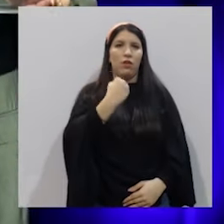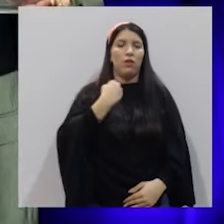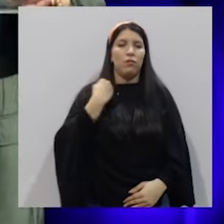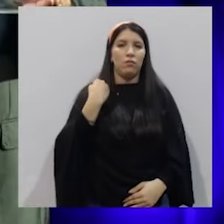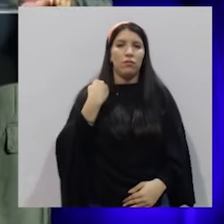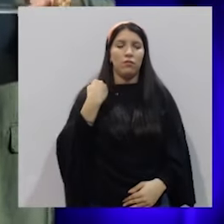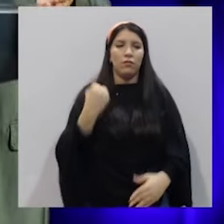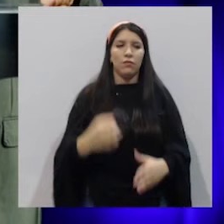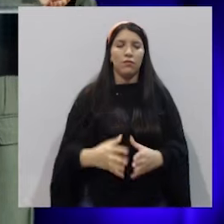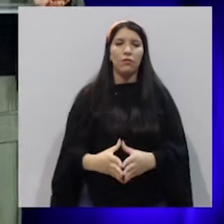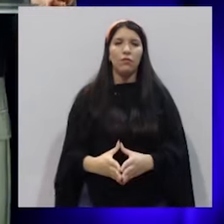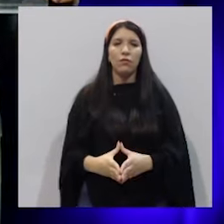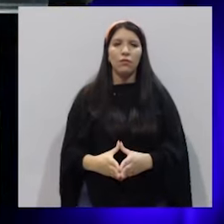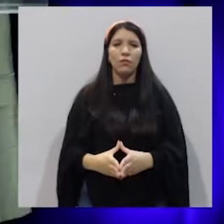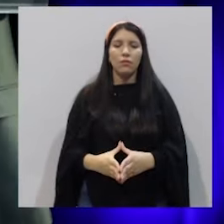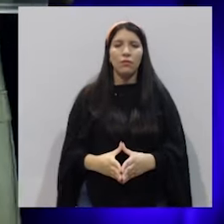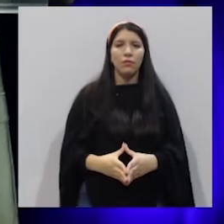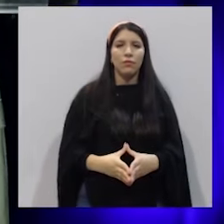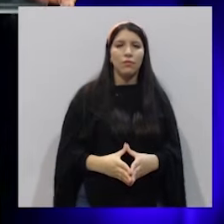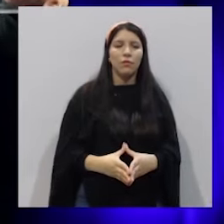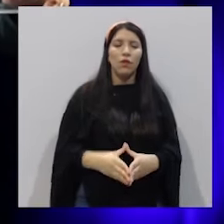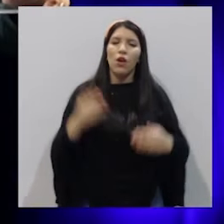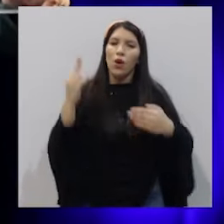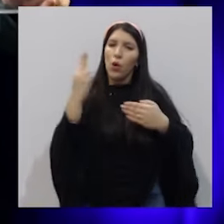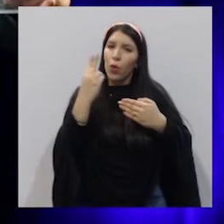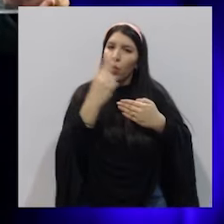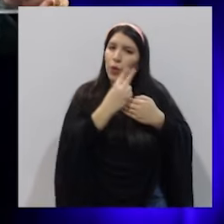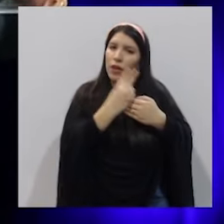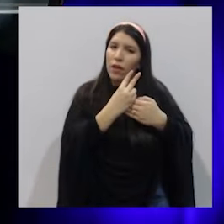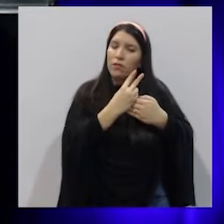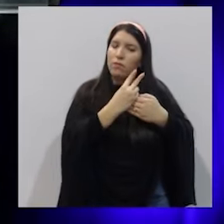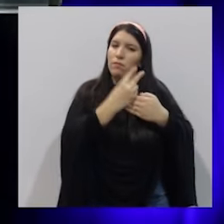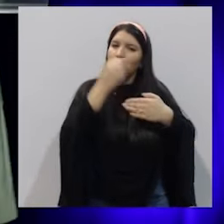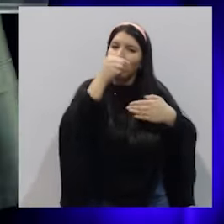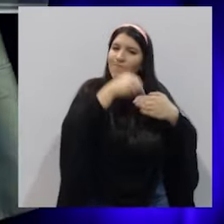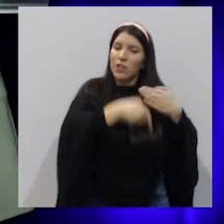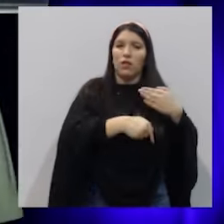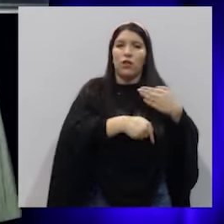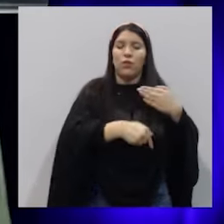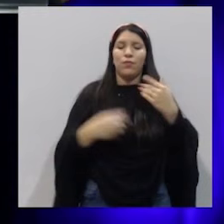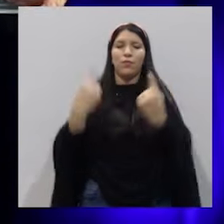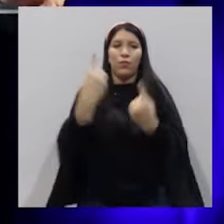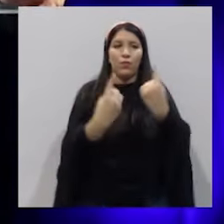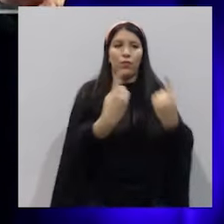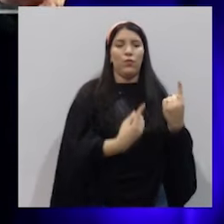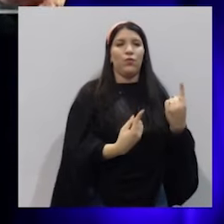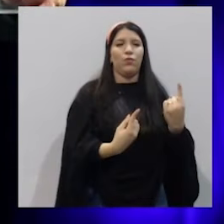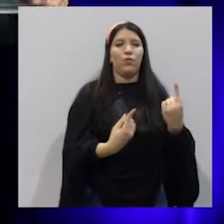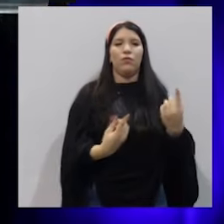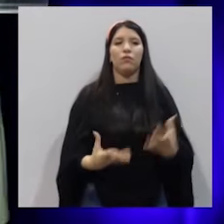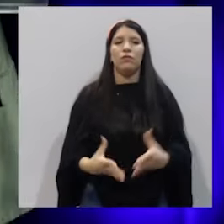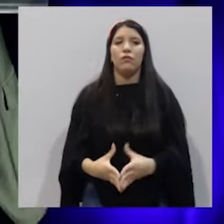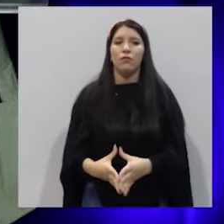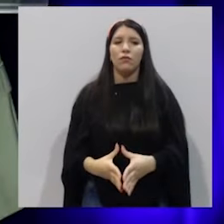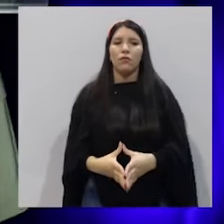para que os de el señor conforme a las riquezas de su gloria el